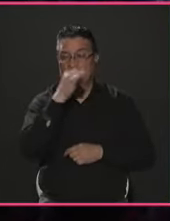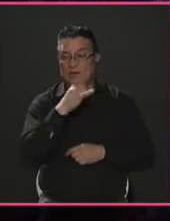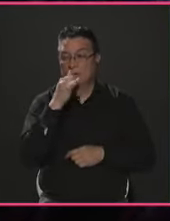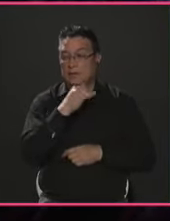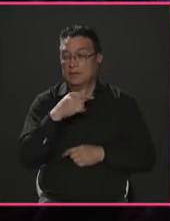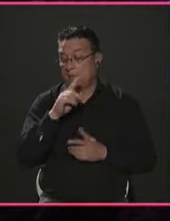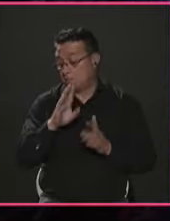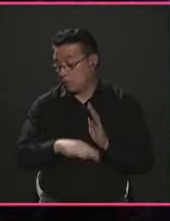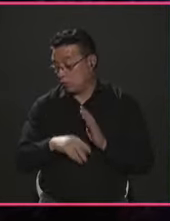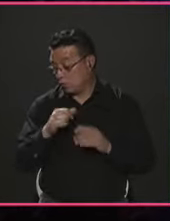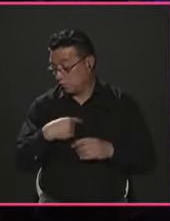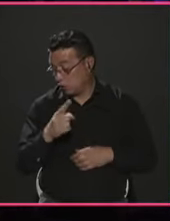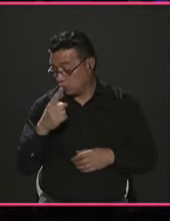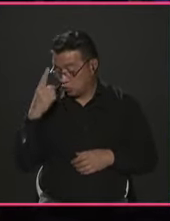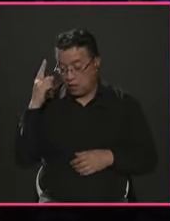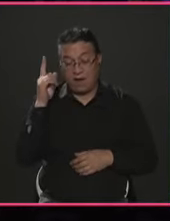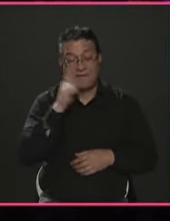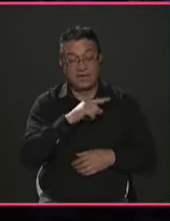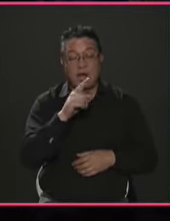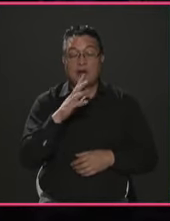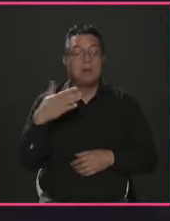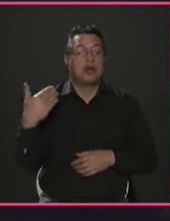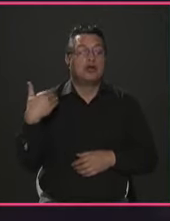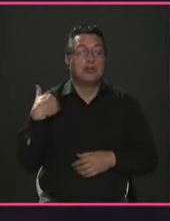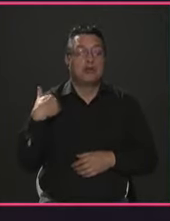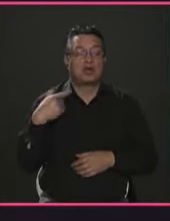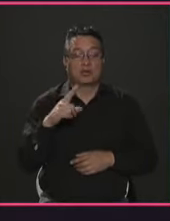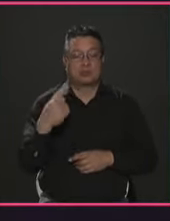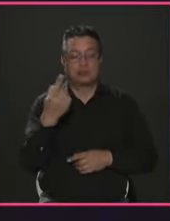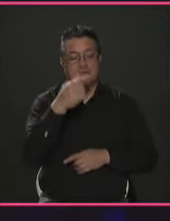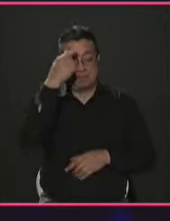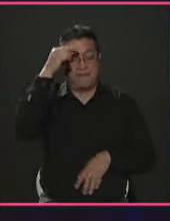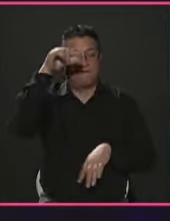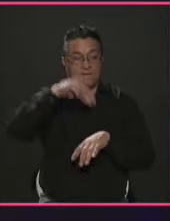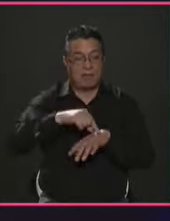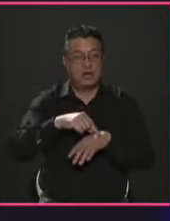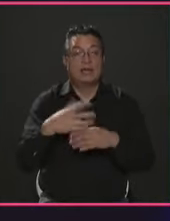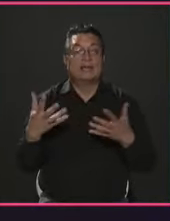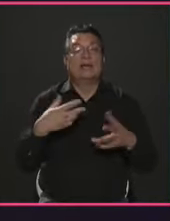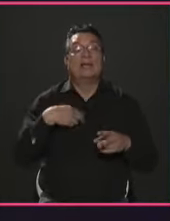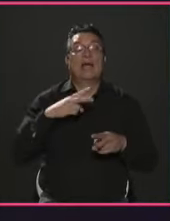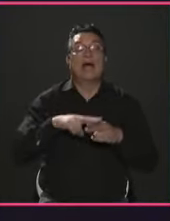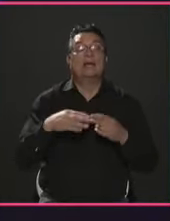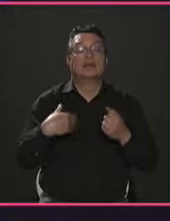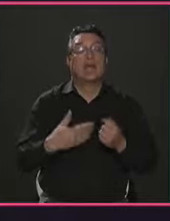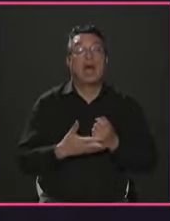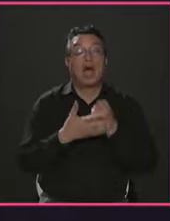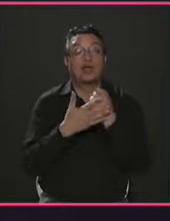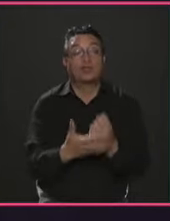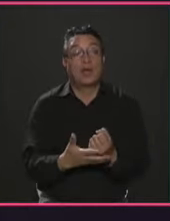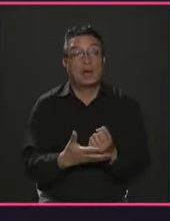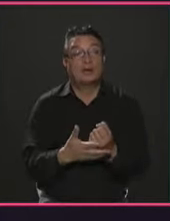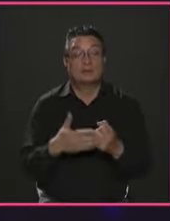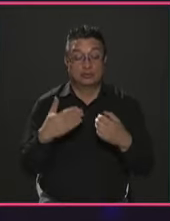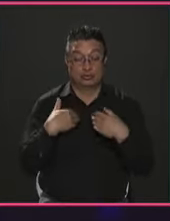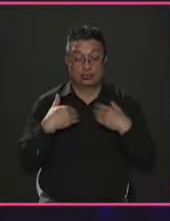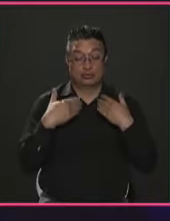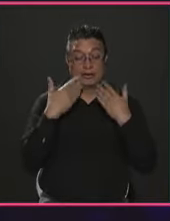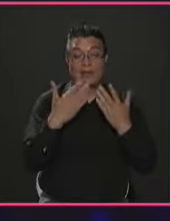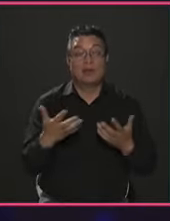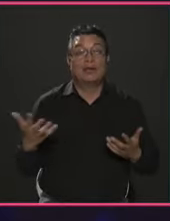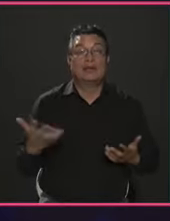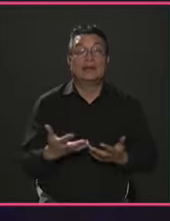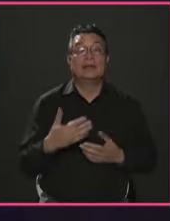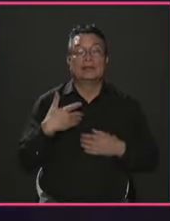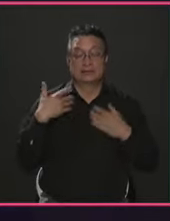pero al fin y al cabo sin importar lo que hagamos la gente se va a infectar y cuando se vean infectados Qué podemos hacer para ayudarlos lo que nosotros les damos a las personas